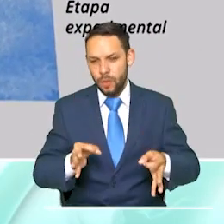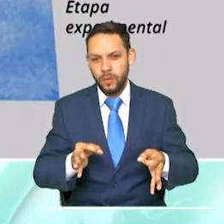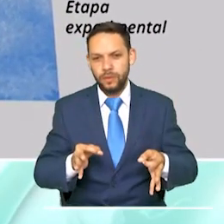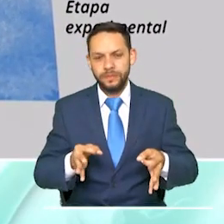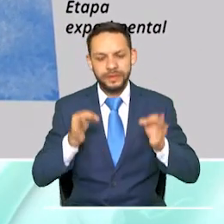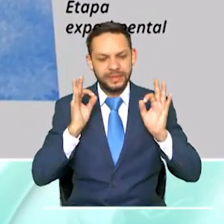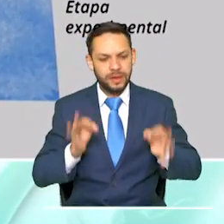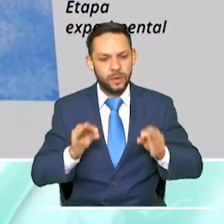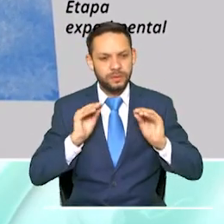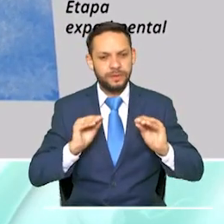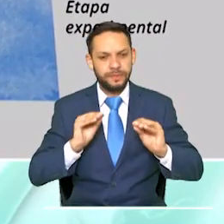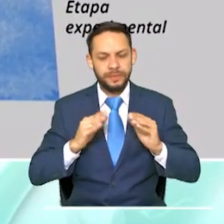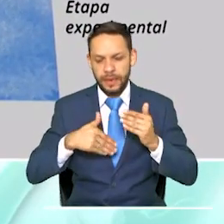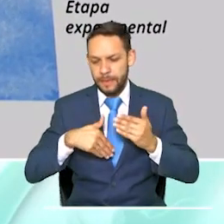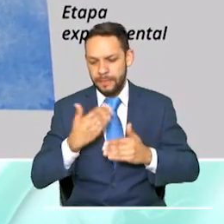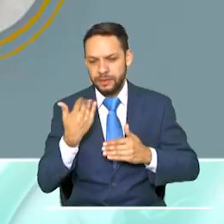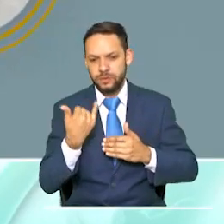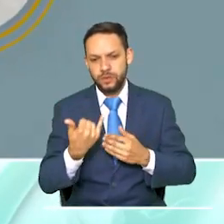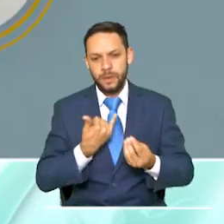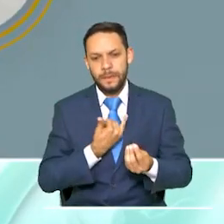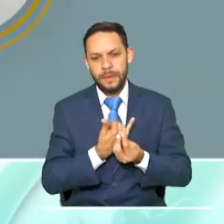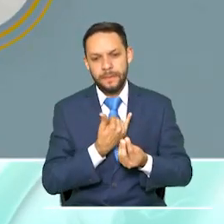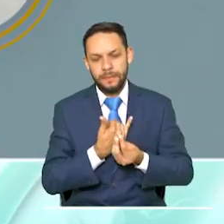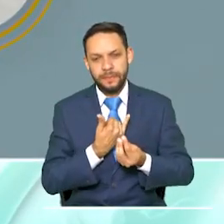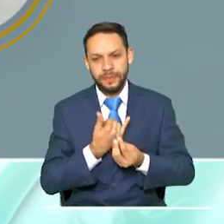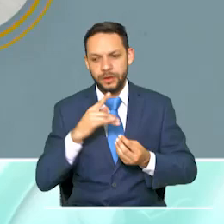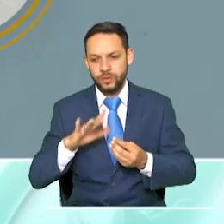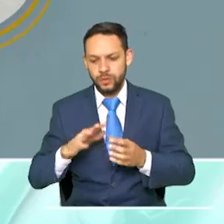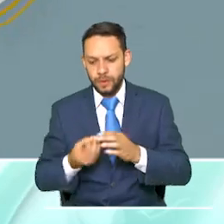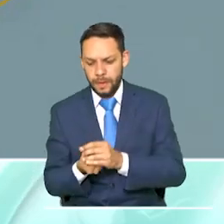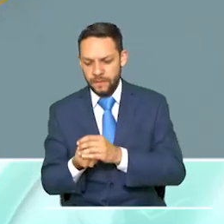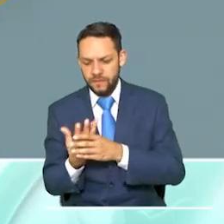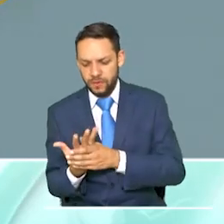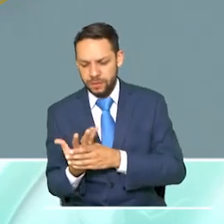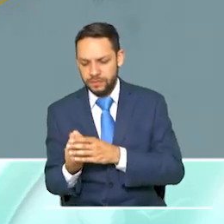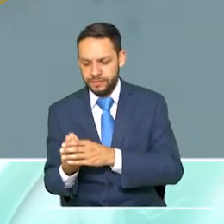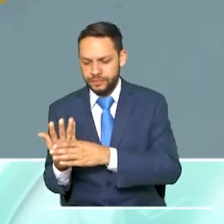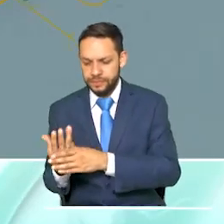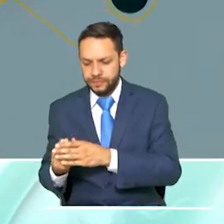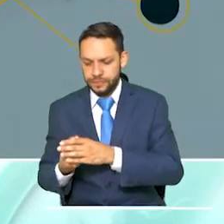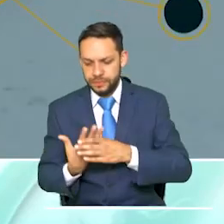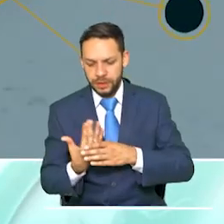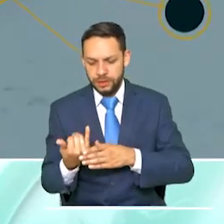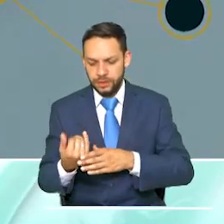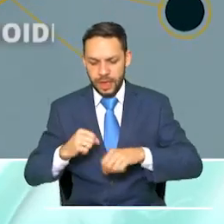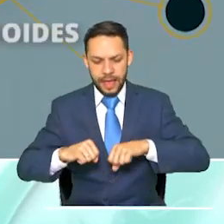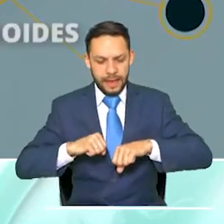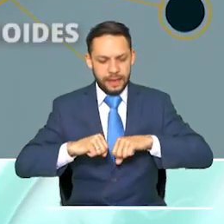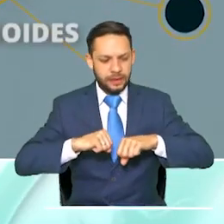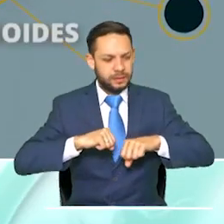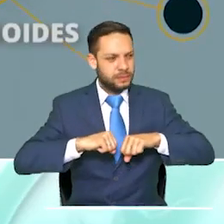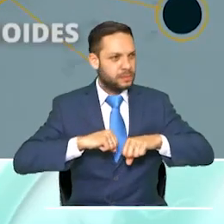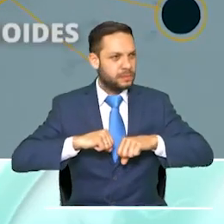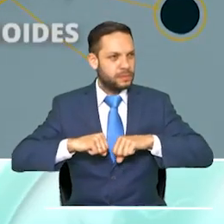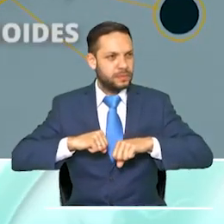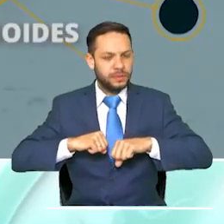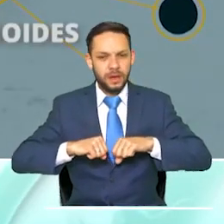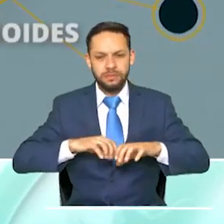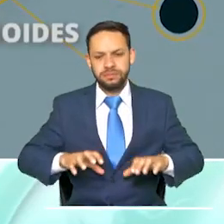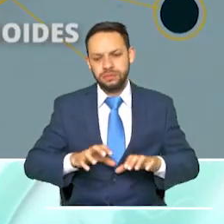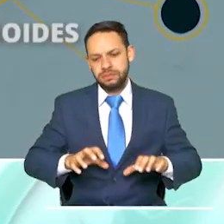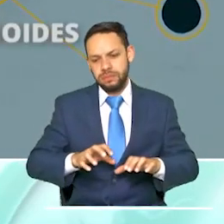que partir del concepto de que una planta tiene muchísimos principios activos. O sea, no es solamente un principio